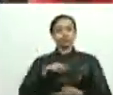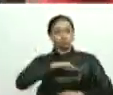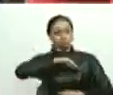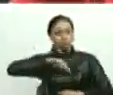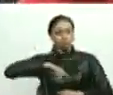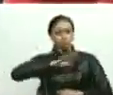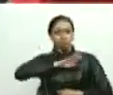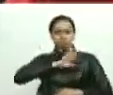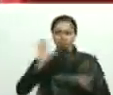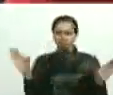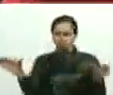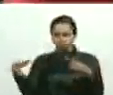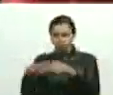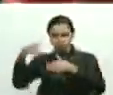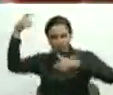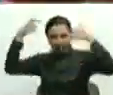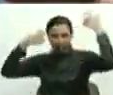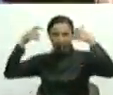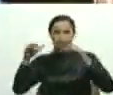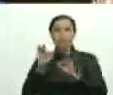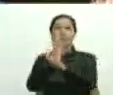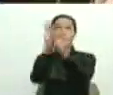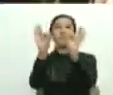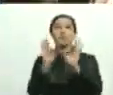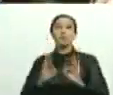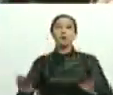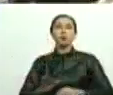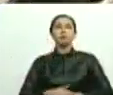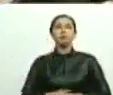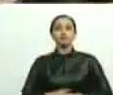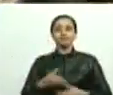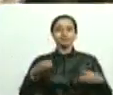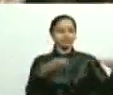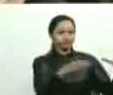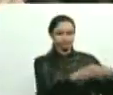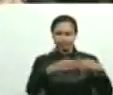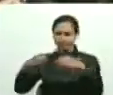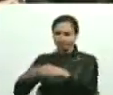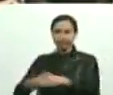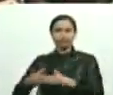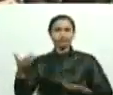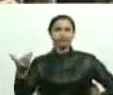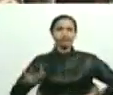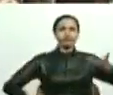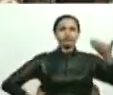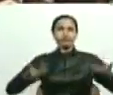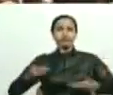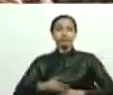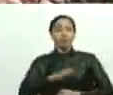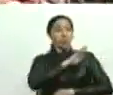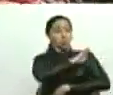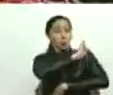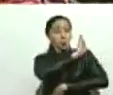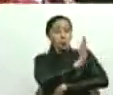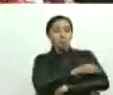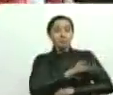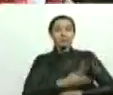el modelo chavista. Ahí están dos modelos. Eso es una gran fortaleza.